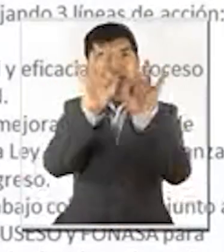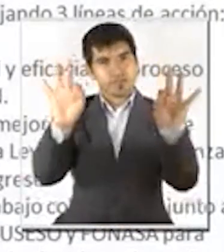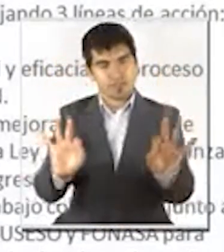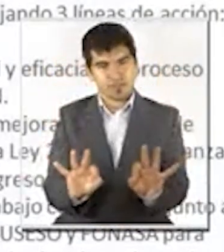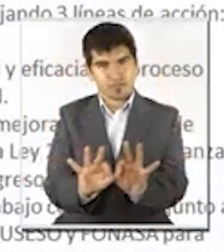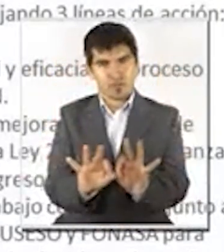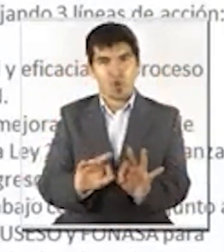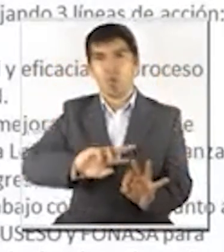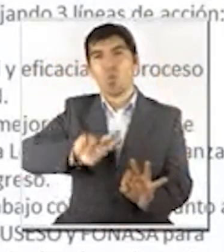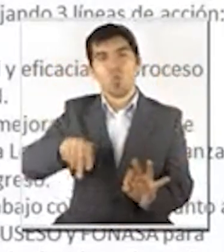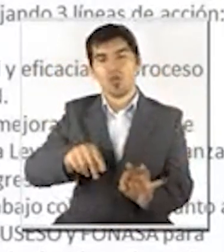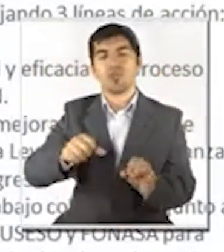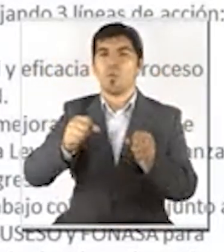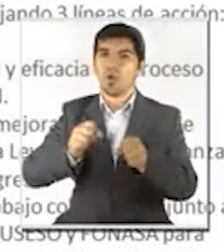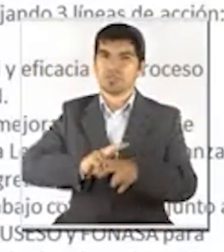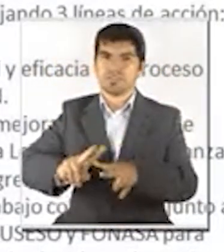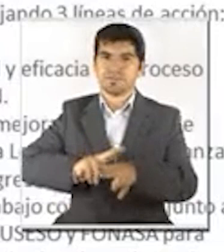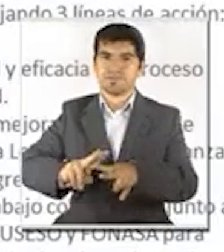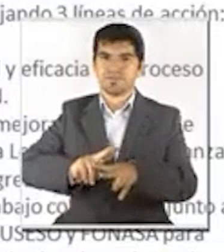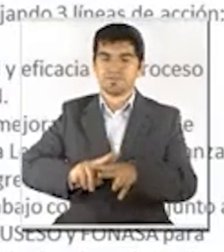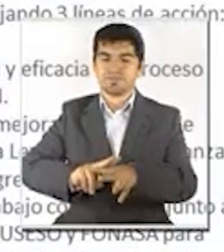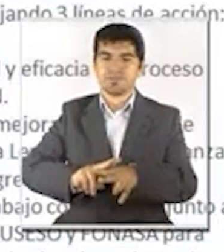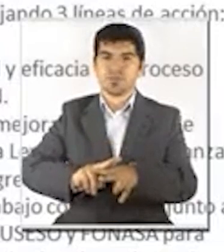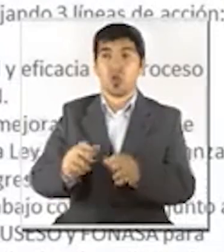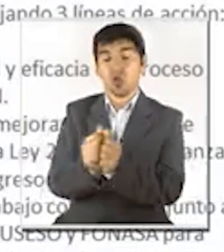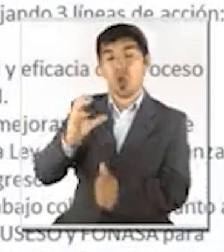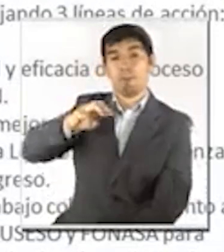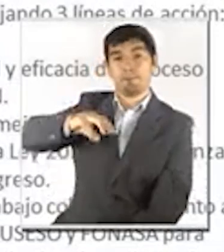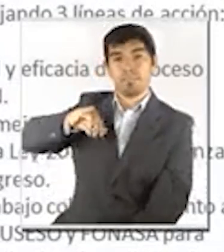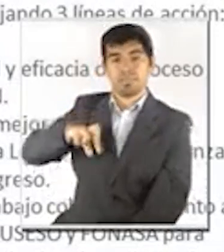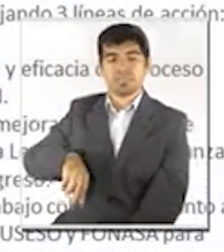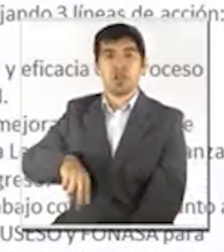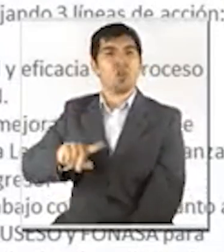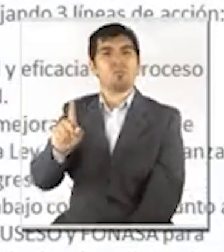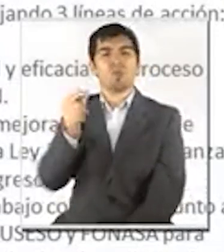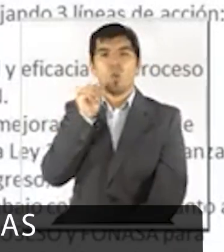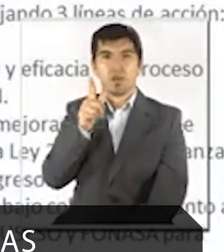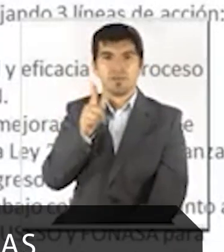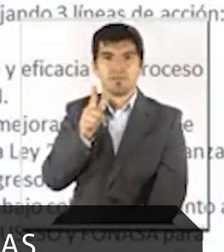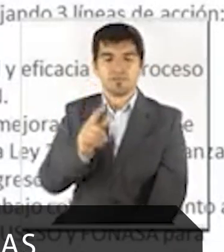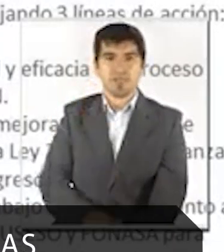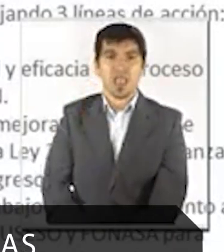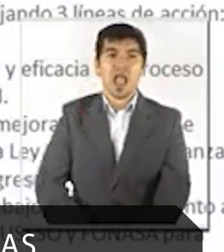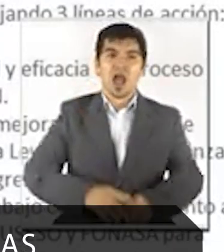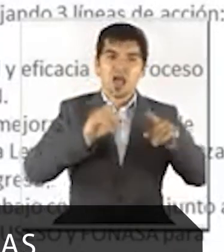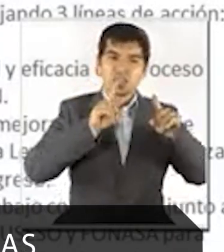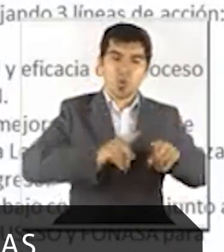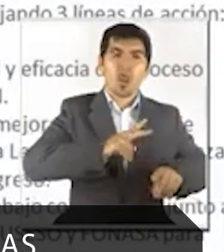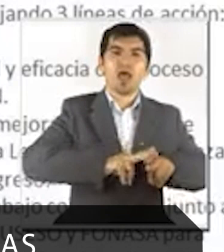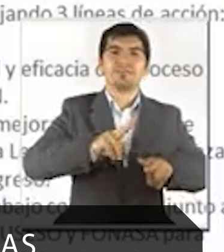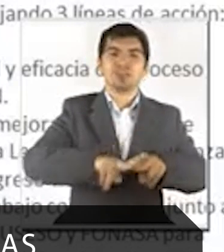de acción de la subsecretaría salud pública y las compines en esta materia lo primero tiene que ver con garantizar tramitar oportunamente